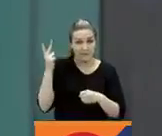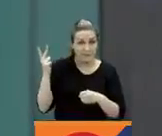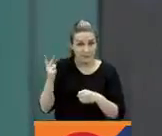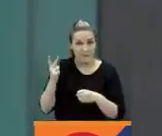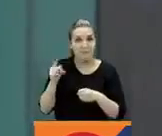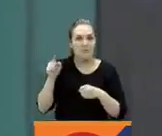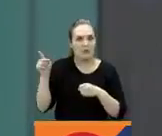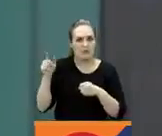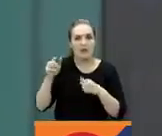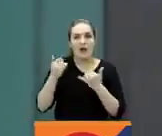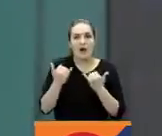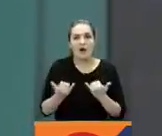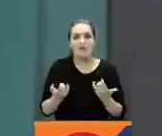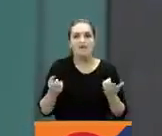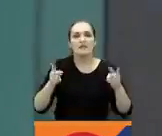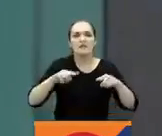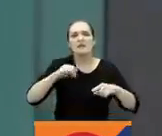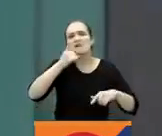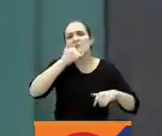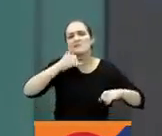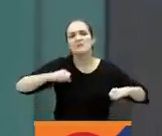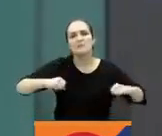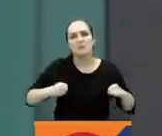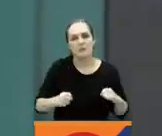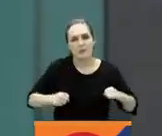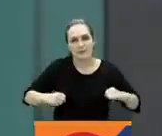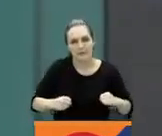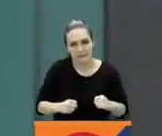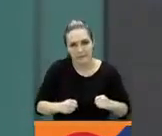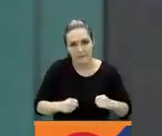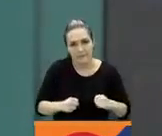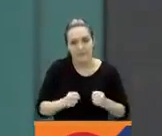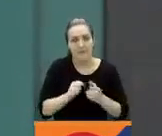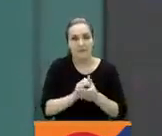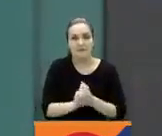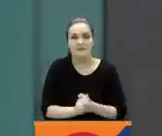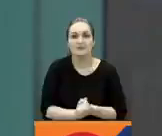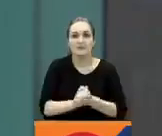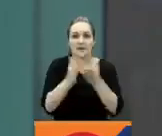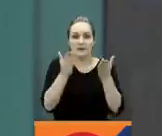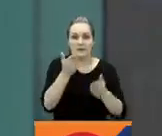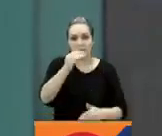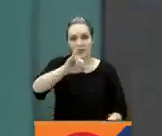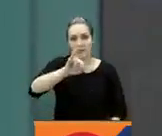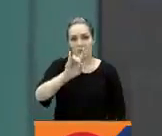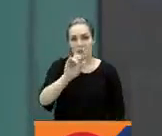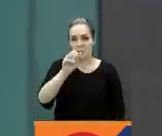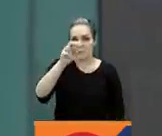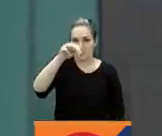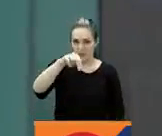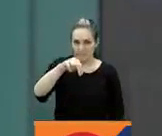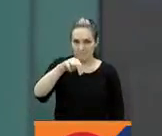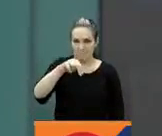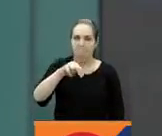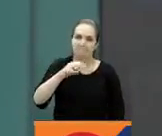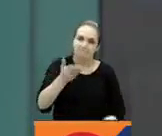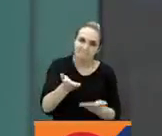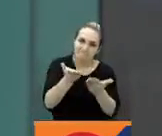También tenemos presencia en Bogotá. Por eso saludamos a esta hora a Juan Sebastián Amaya. Adelante, Juan